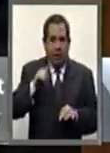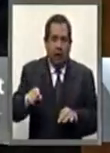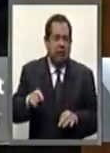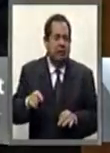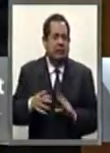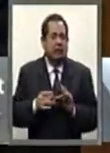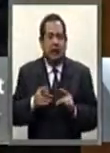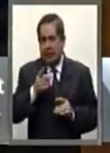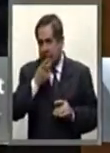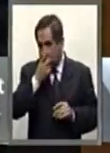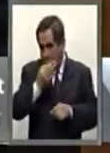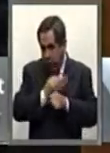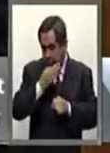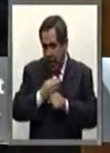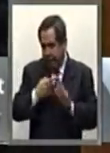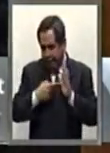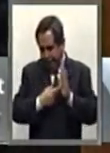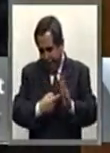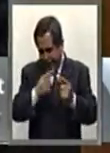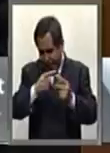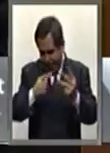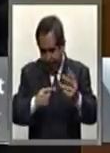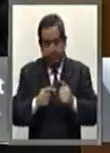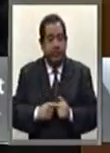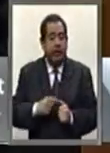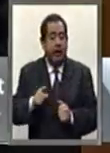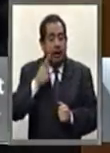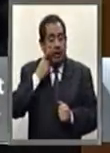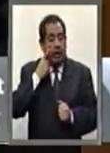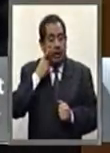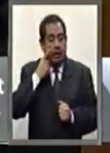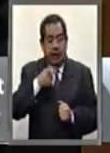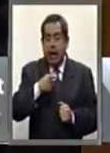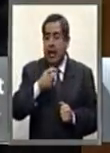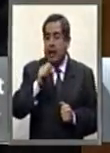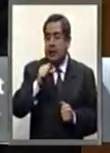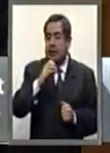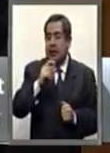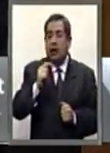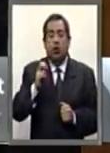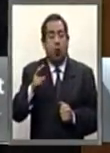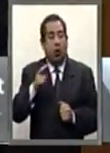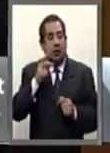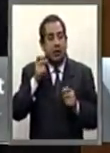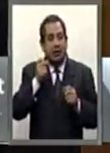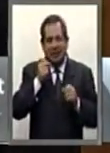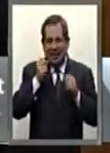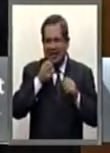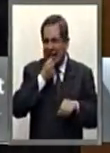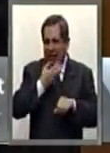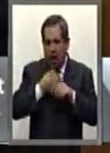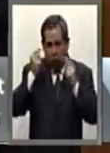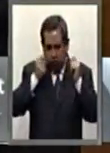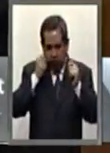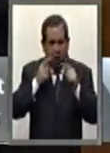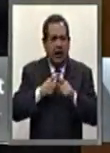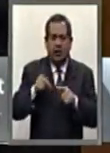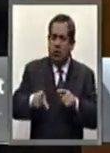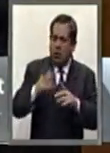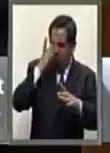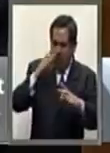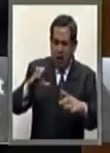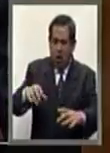es oportuno señalar que, de acuerdo a la Secretaría de Turismo, un pueblo mágico es una localidad que